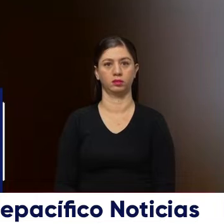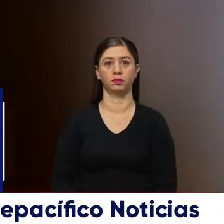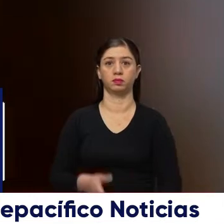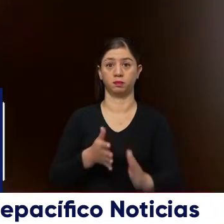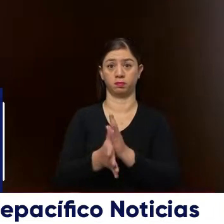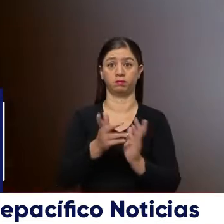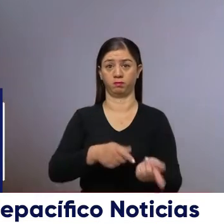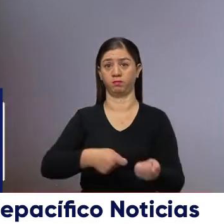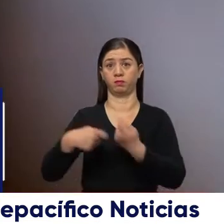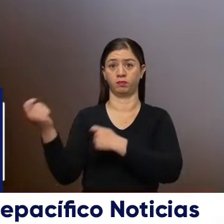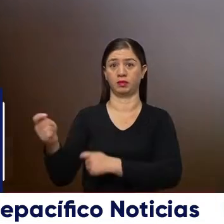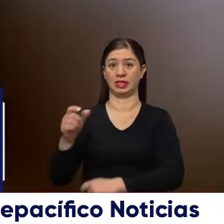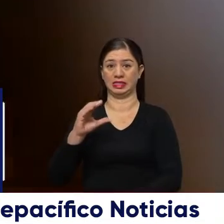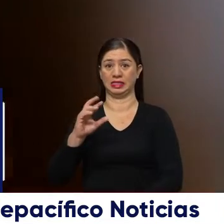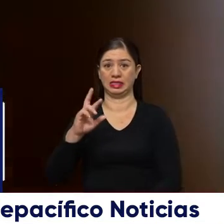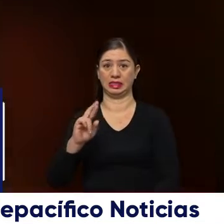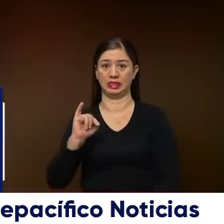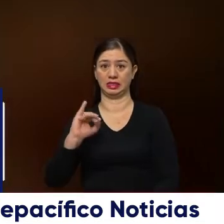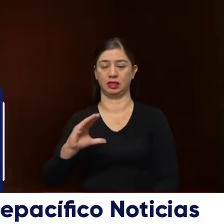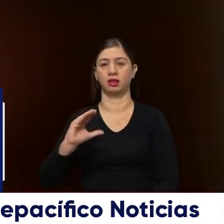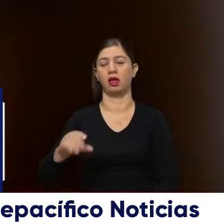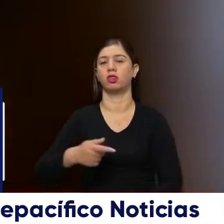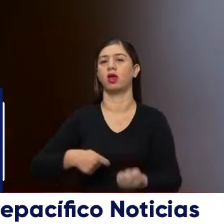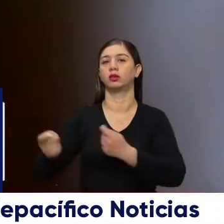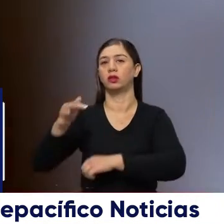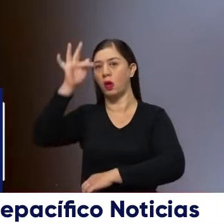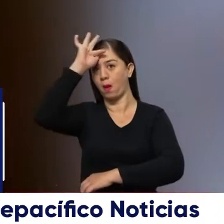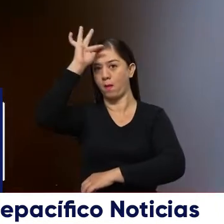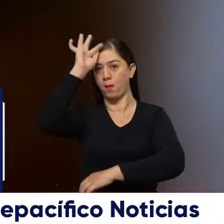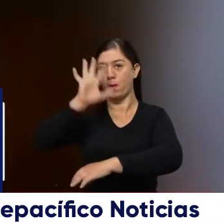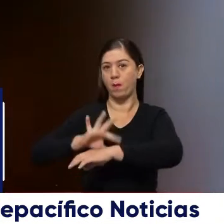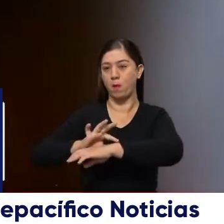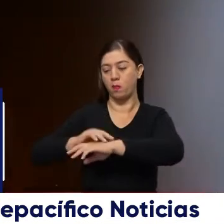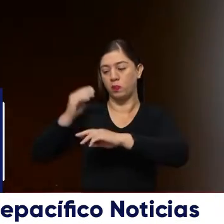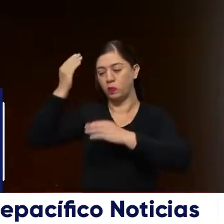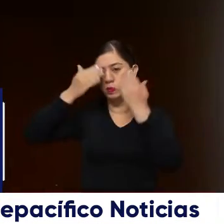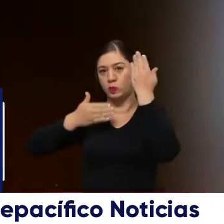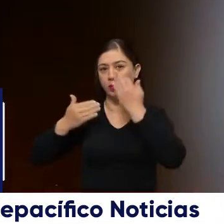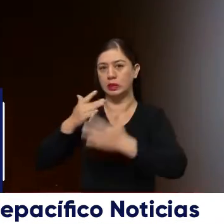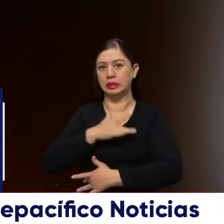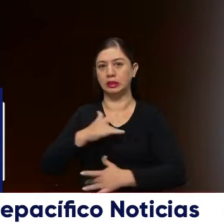por personal del CRIC a un centro médico donde es valorado su